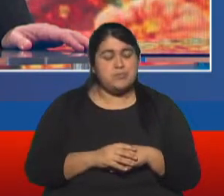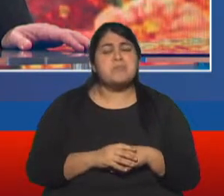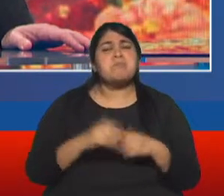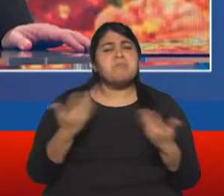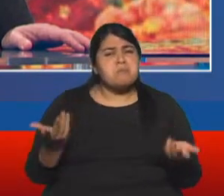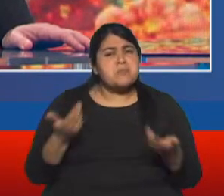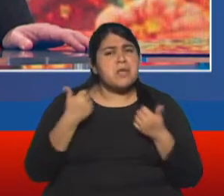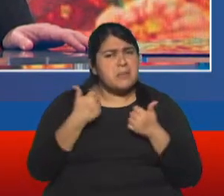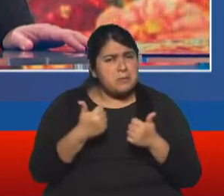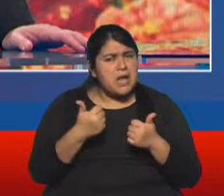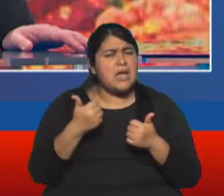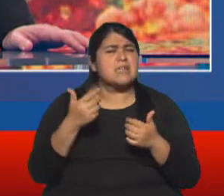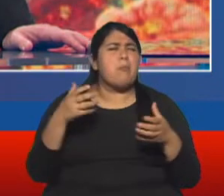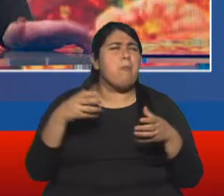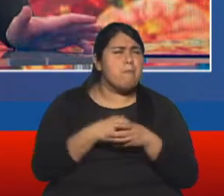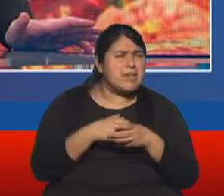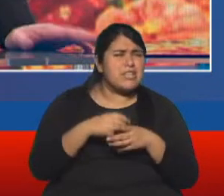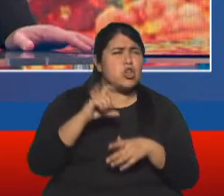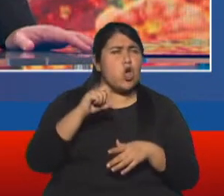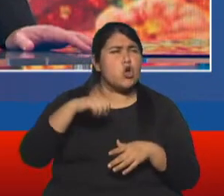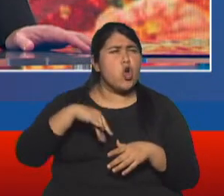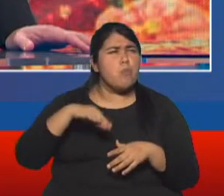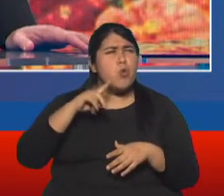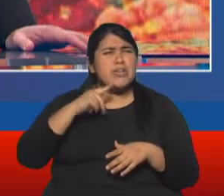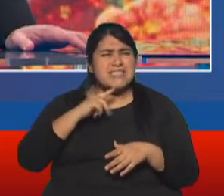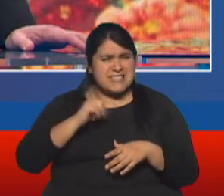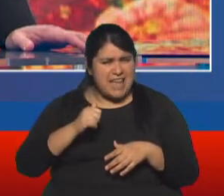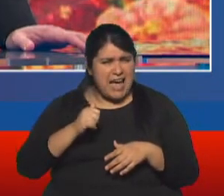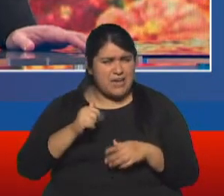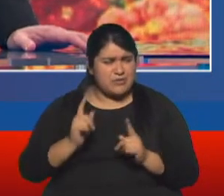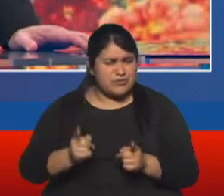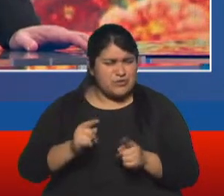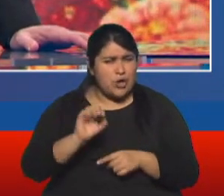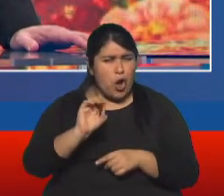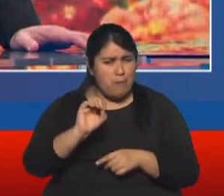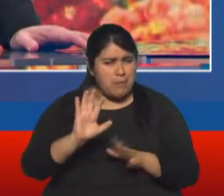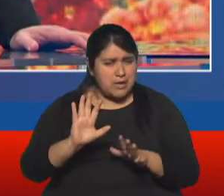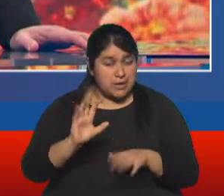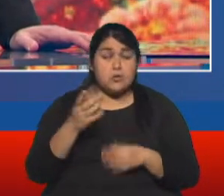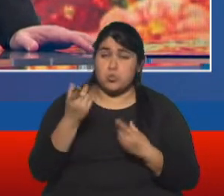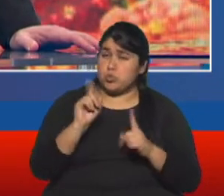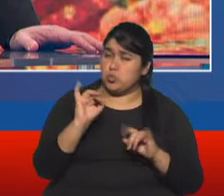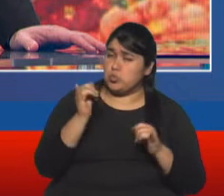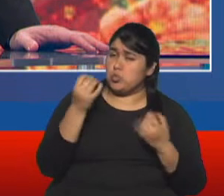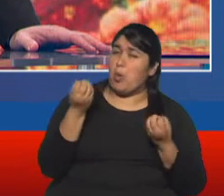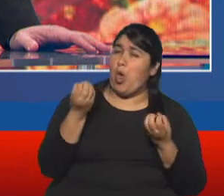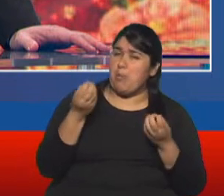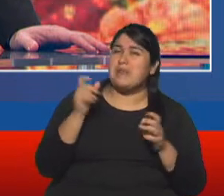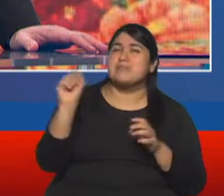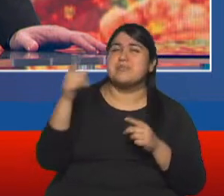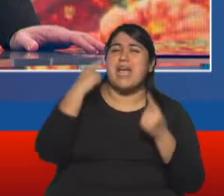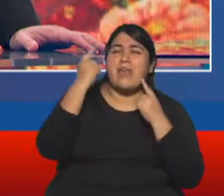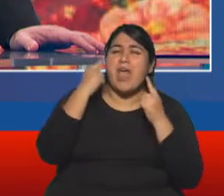bien seguirle diciendo comunista al partido que gobierna China? Sí, está bien porque los ideales de